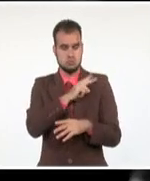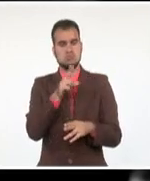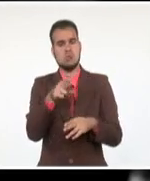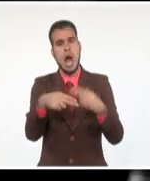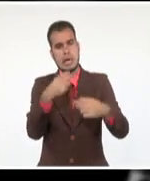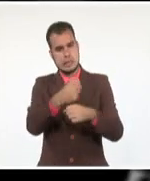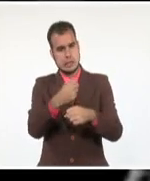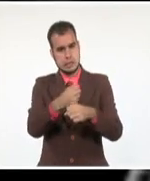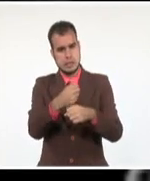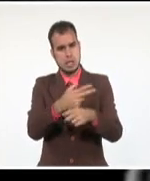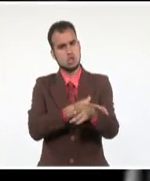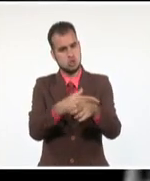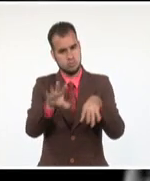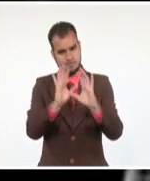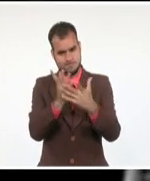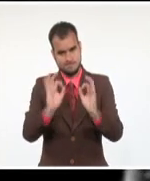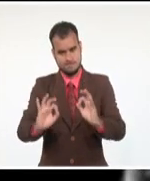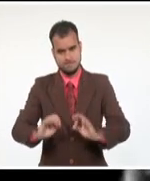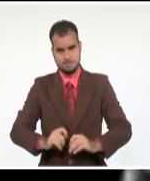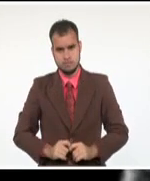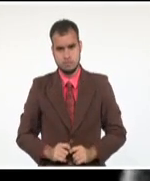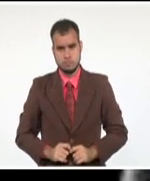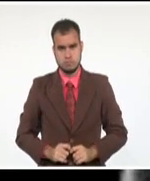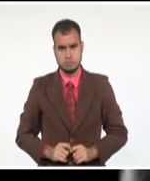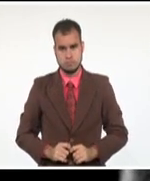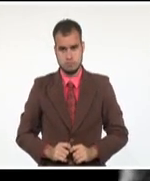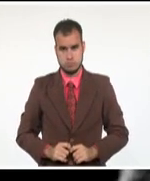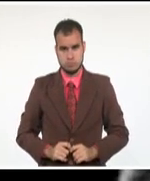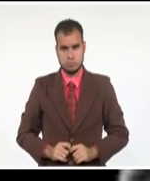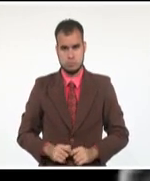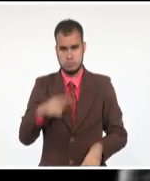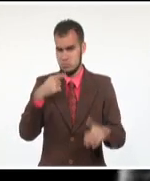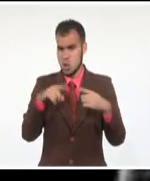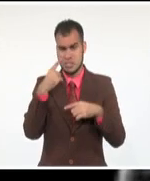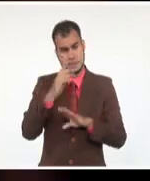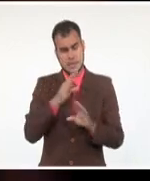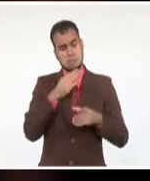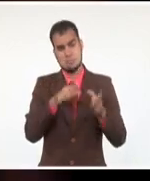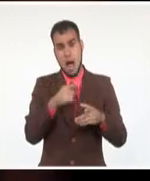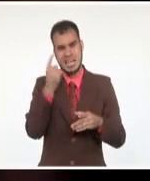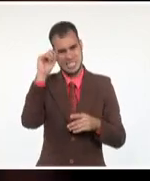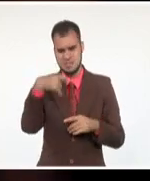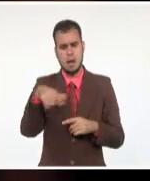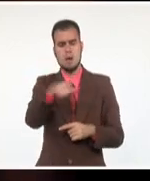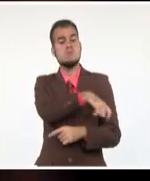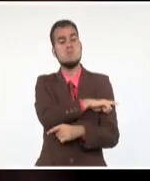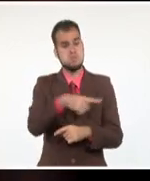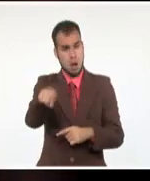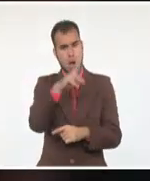conformaron al luchador social. Hoy Allende vive en las calles, en el barrio y en las decisivas luchas de los pueblos.